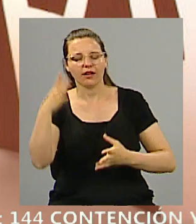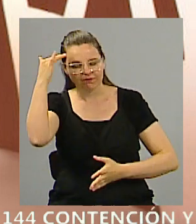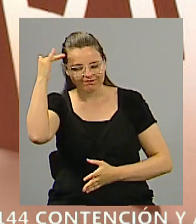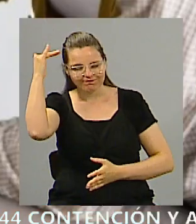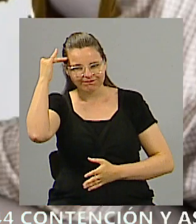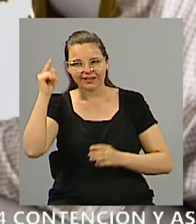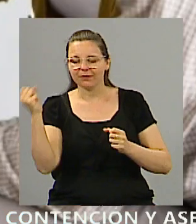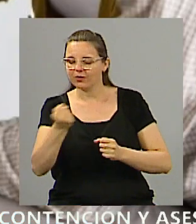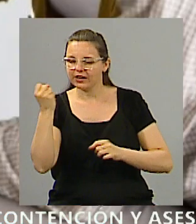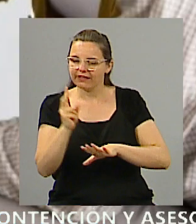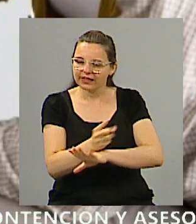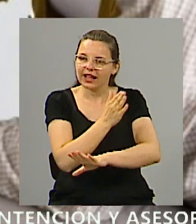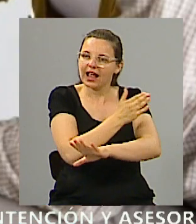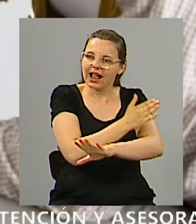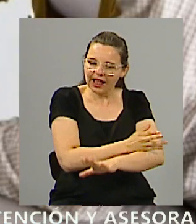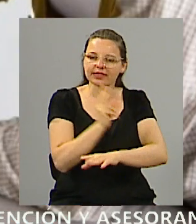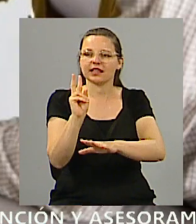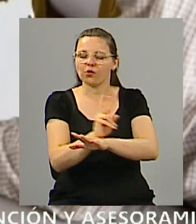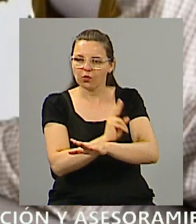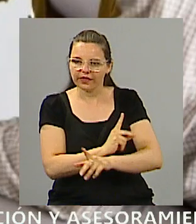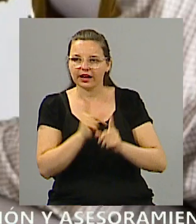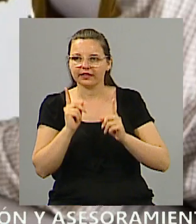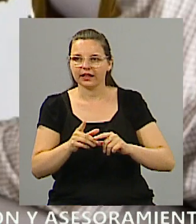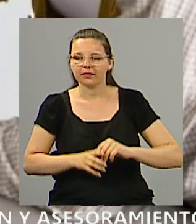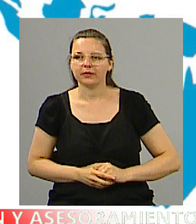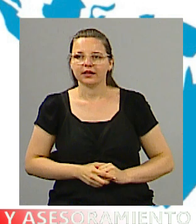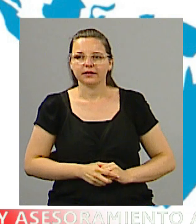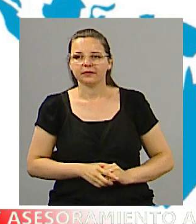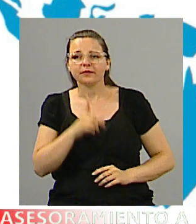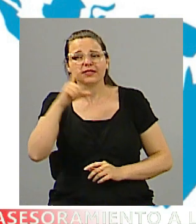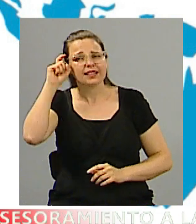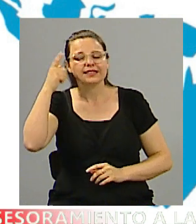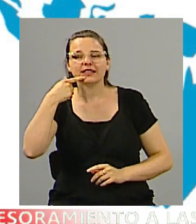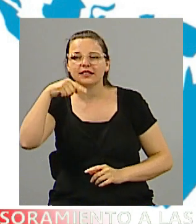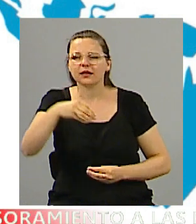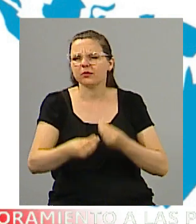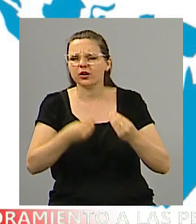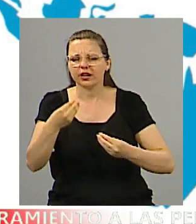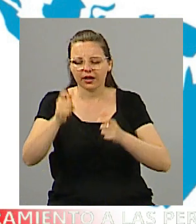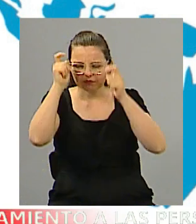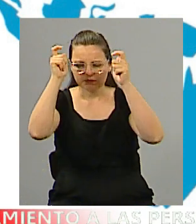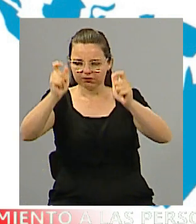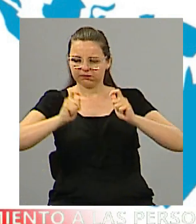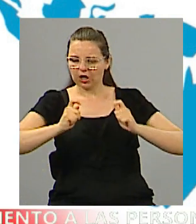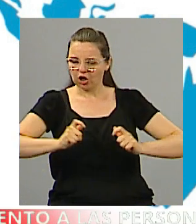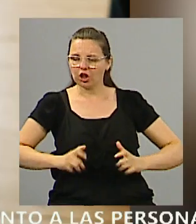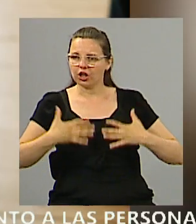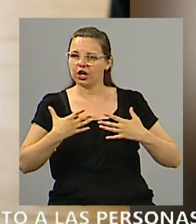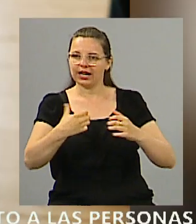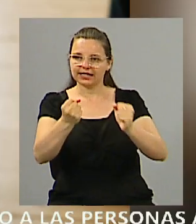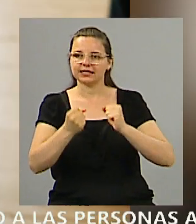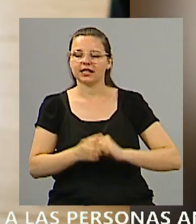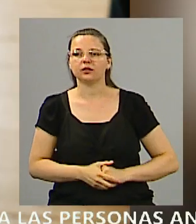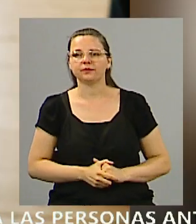de la prevención, sino de que nos hagamos el test simplemente por tener un control de nuestra salud. Exacto, como nos podemos hacer, no